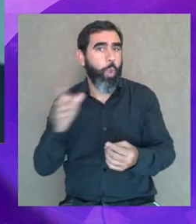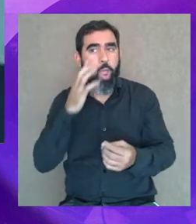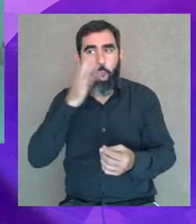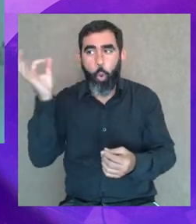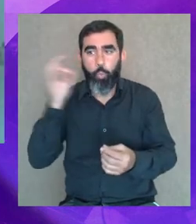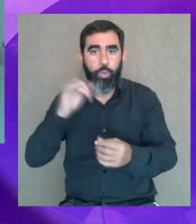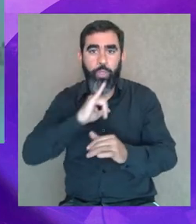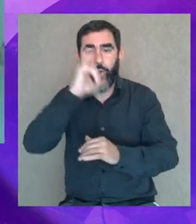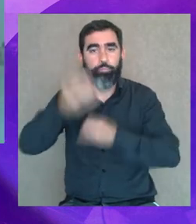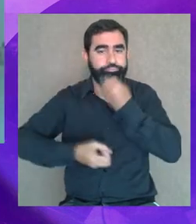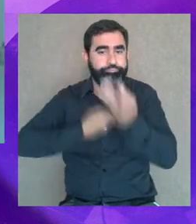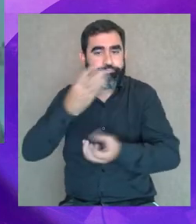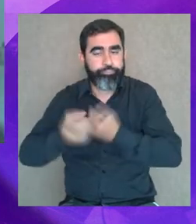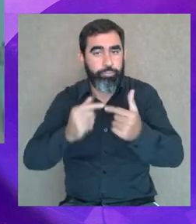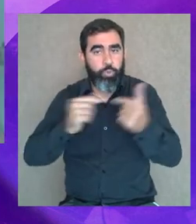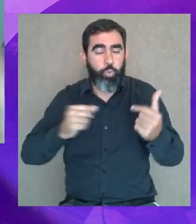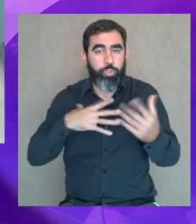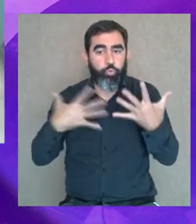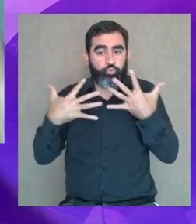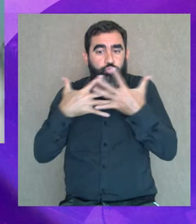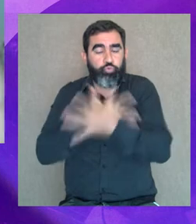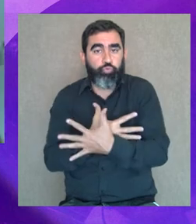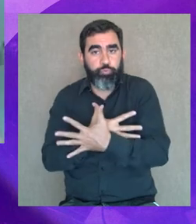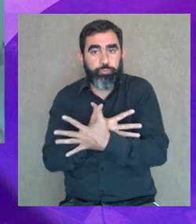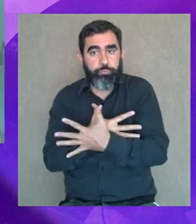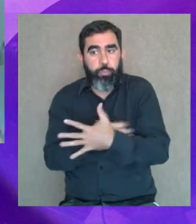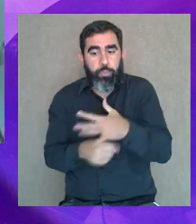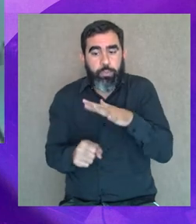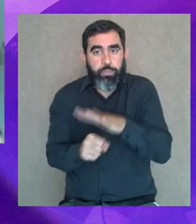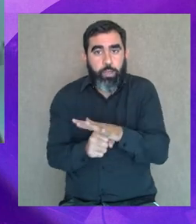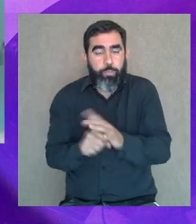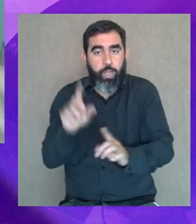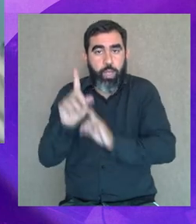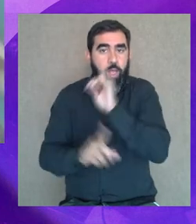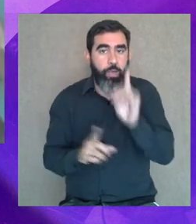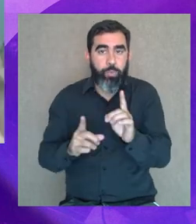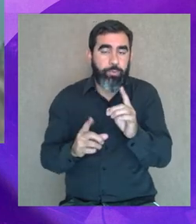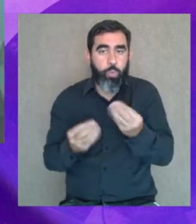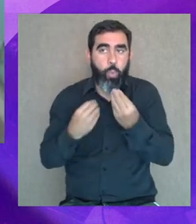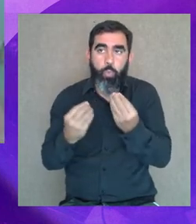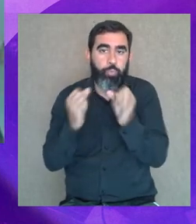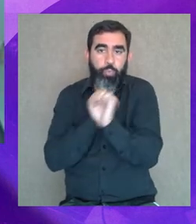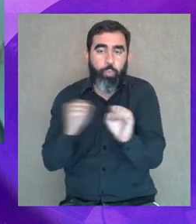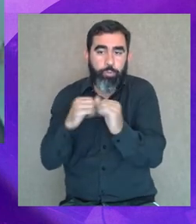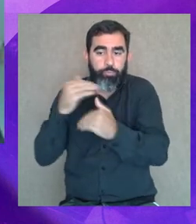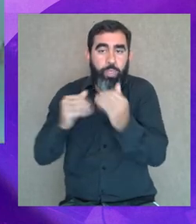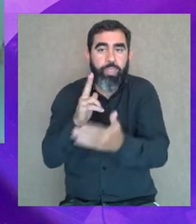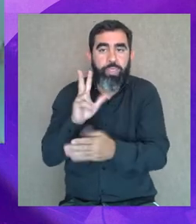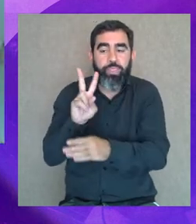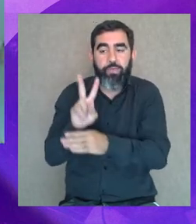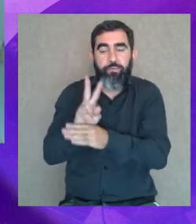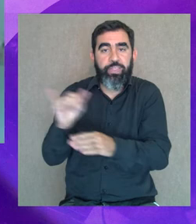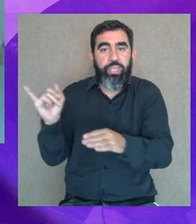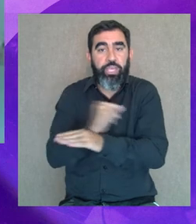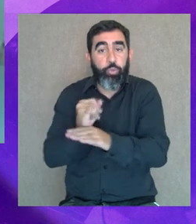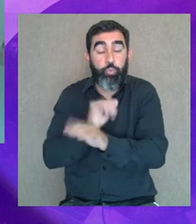que tú tienes de contar lo que lo que es lo que pasaste desde como no te defendió la institución como te debería